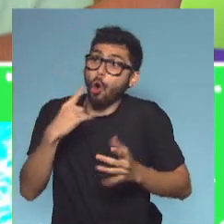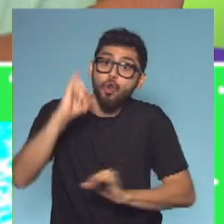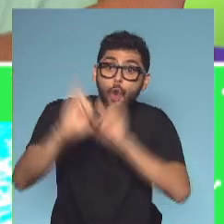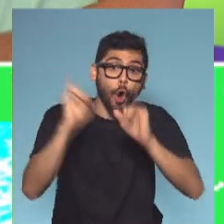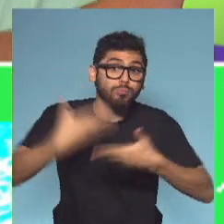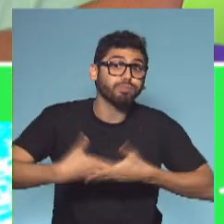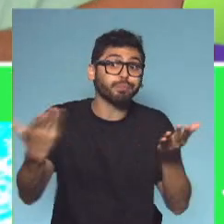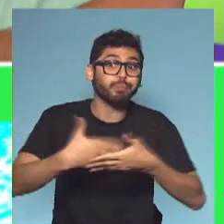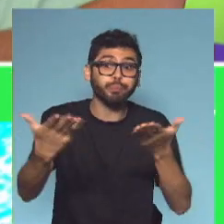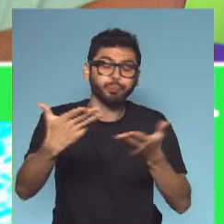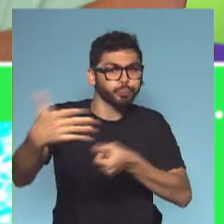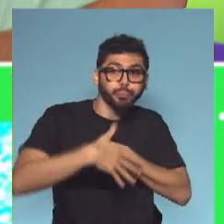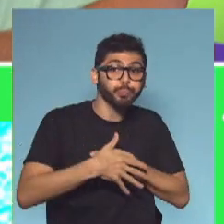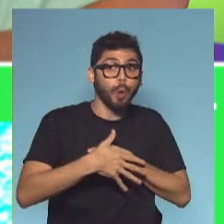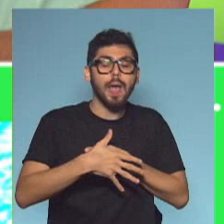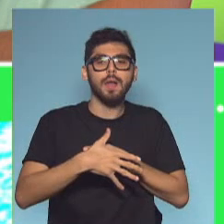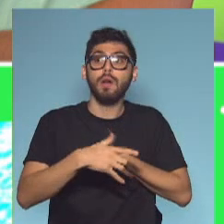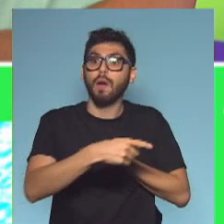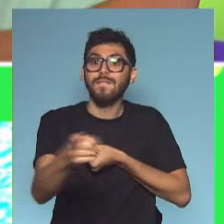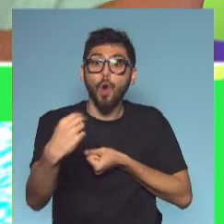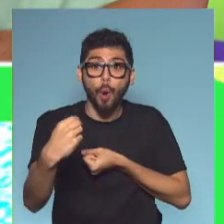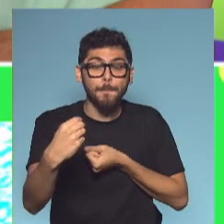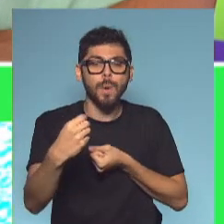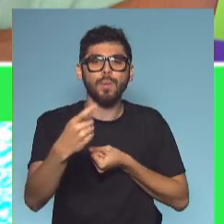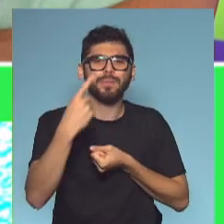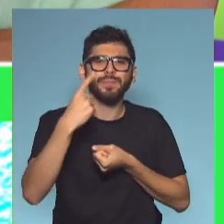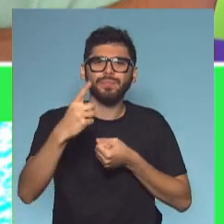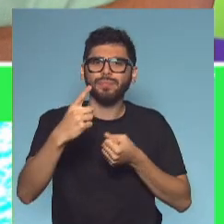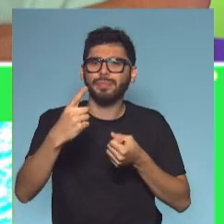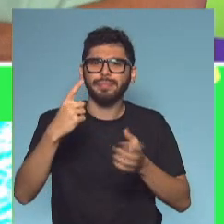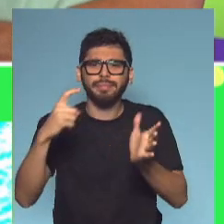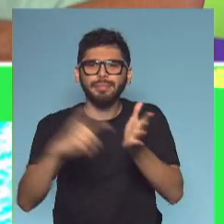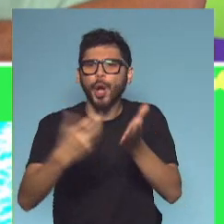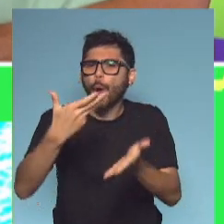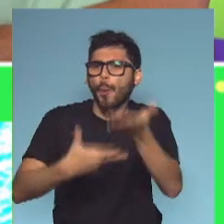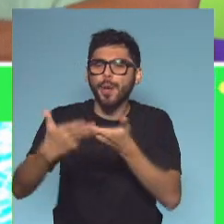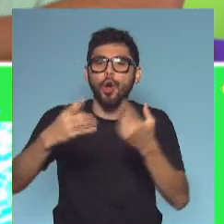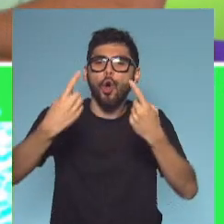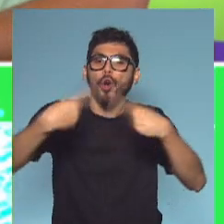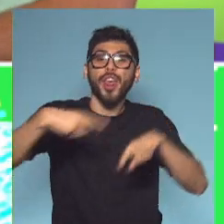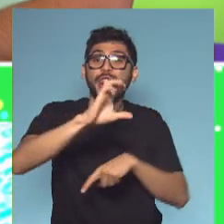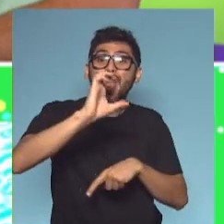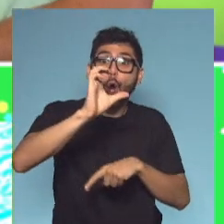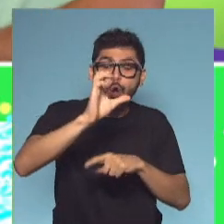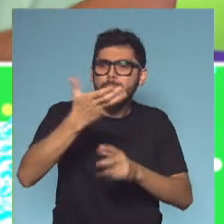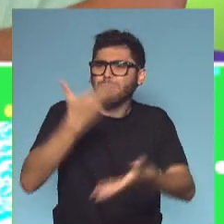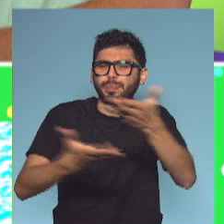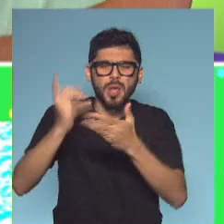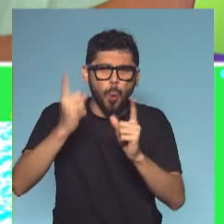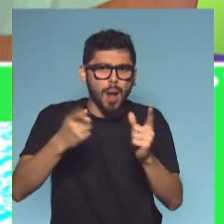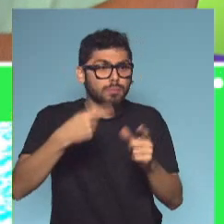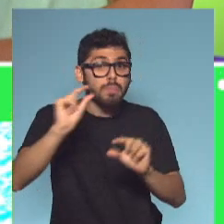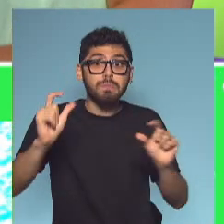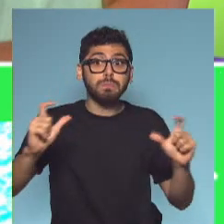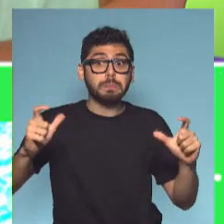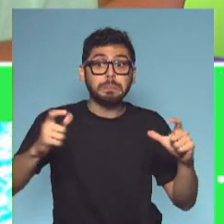al exterior. Pueden taguear todo lo que más puedan, contenido de Colombia que más puedan, igual va a haber poco porque están